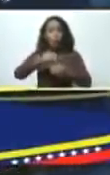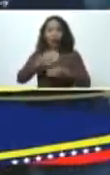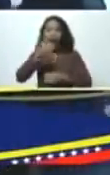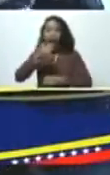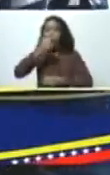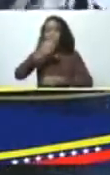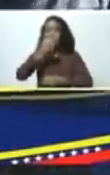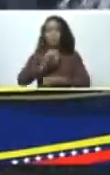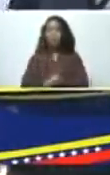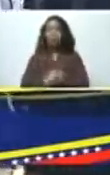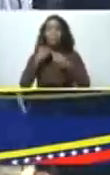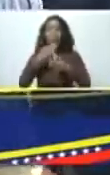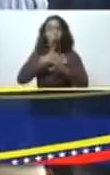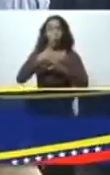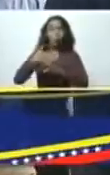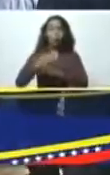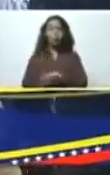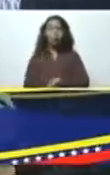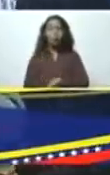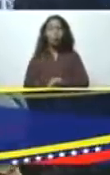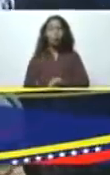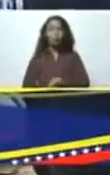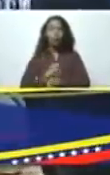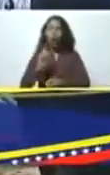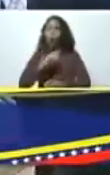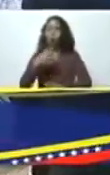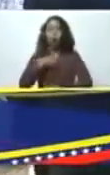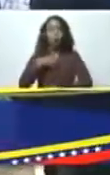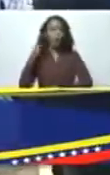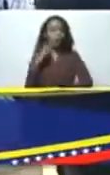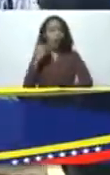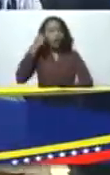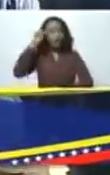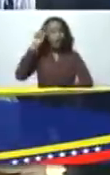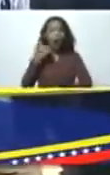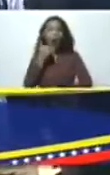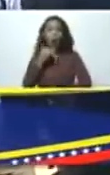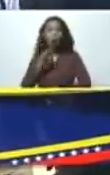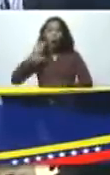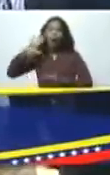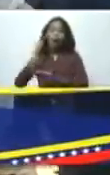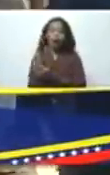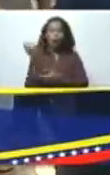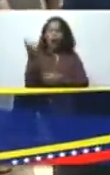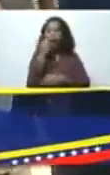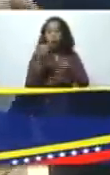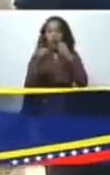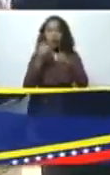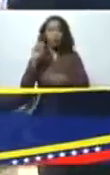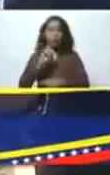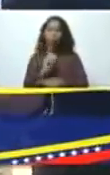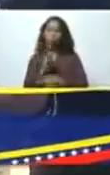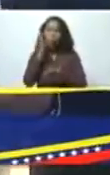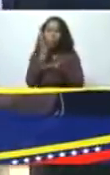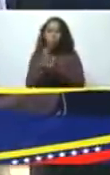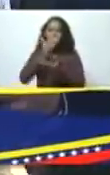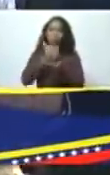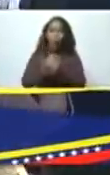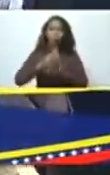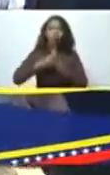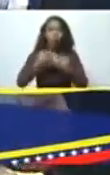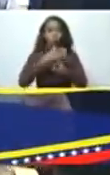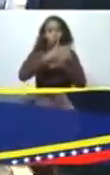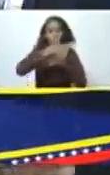moneda. Para compartir. O sea que no puede venir un vivo y plum, arranca la mitad del dulce y se lo come. No, por pedacitos alcanza para todo,